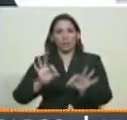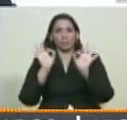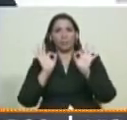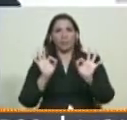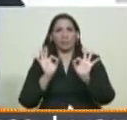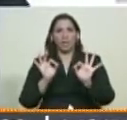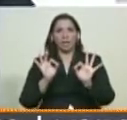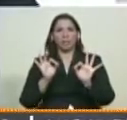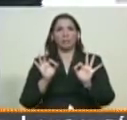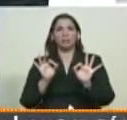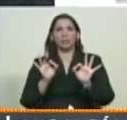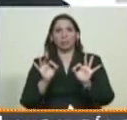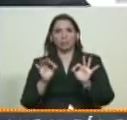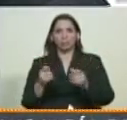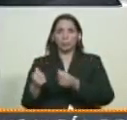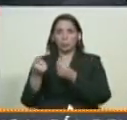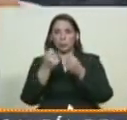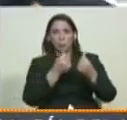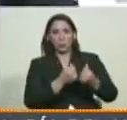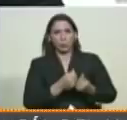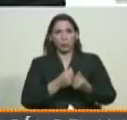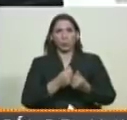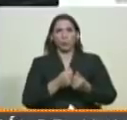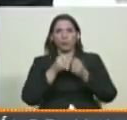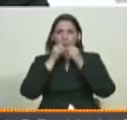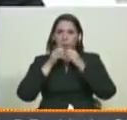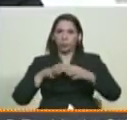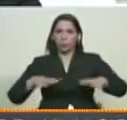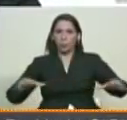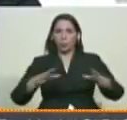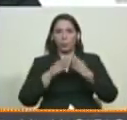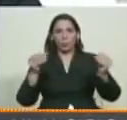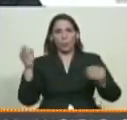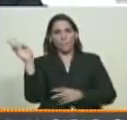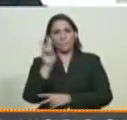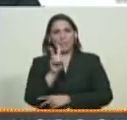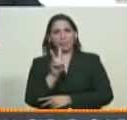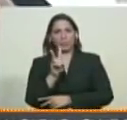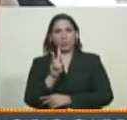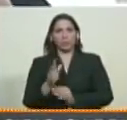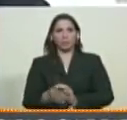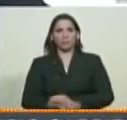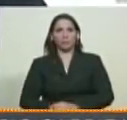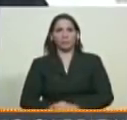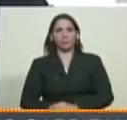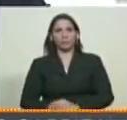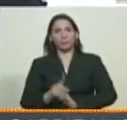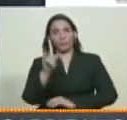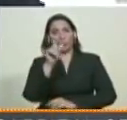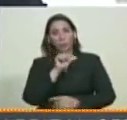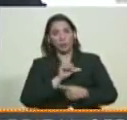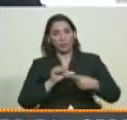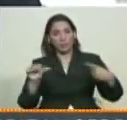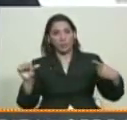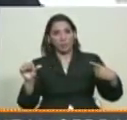delitos económicos que están desplegados en todo el territorio nacional. En una semana hemos